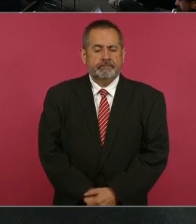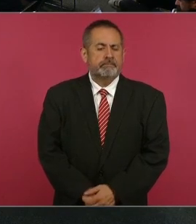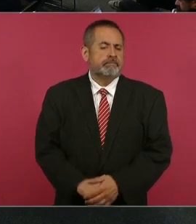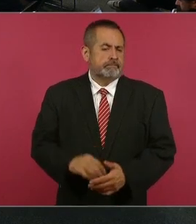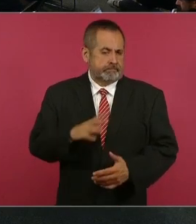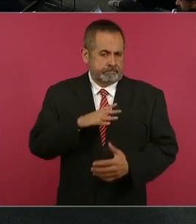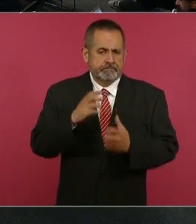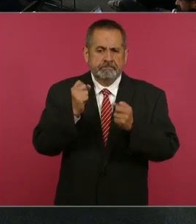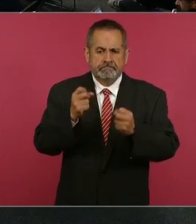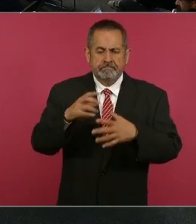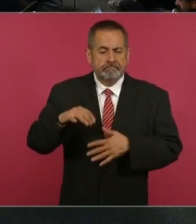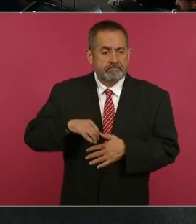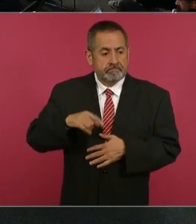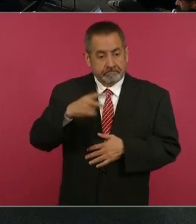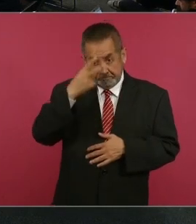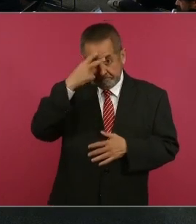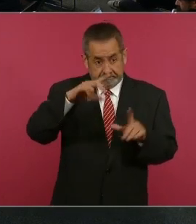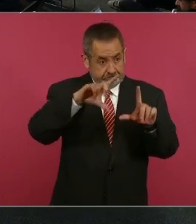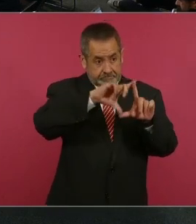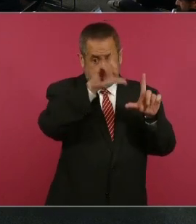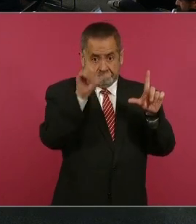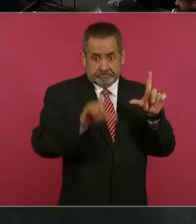mucho interés en invertir en México,